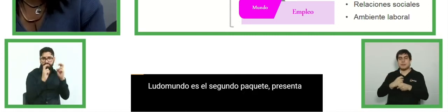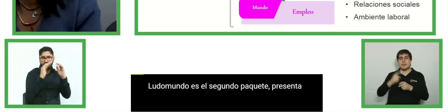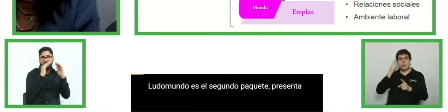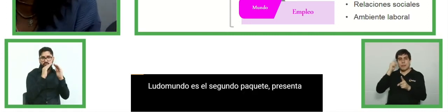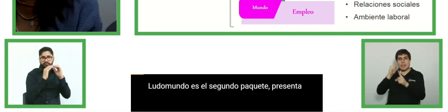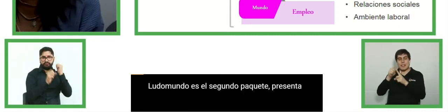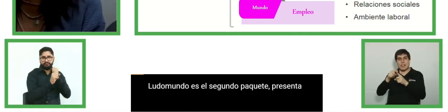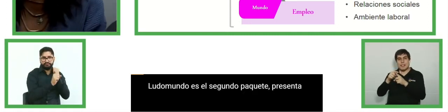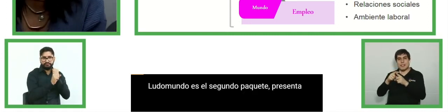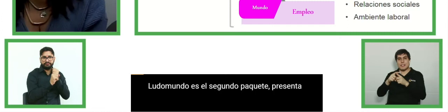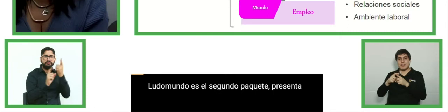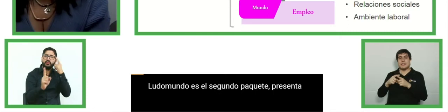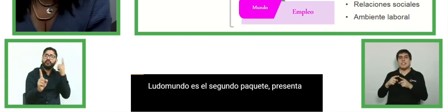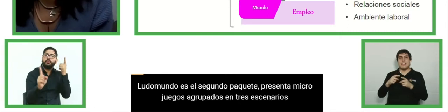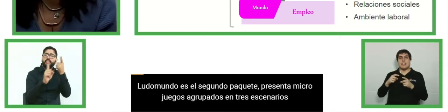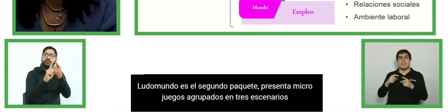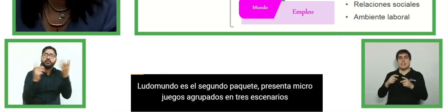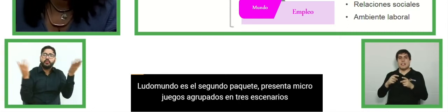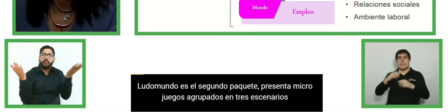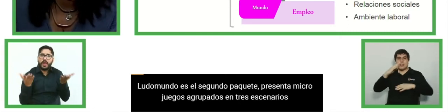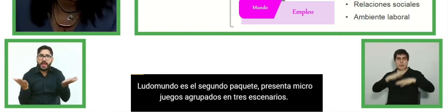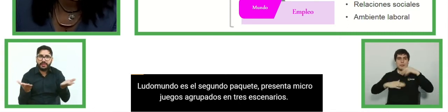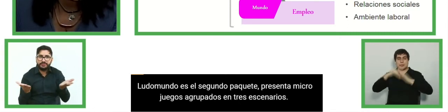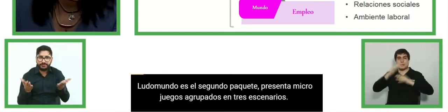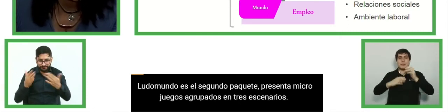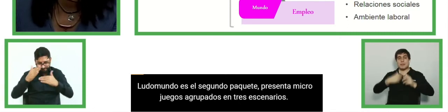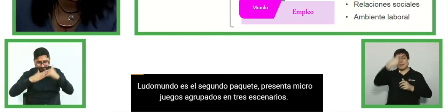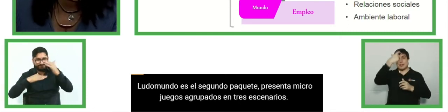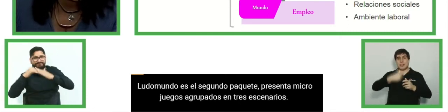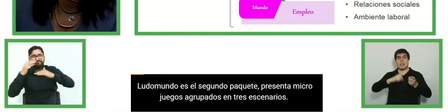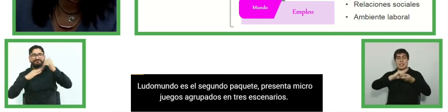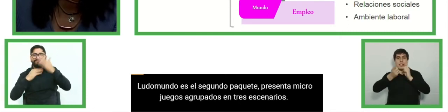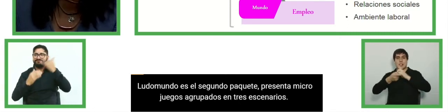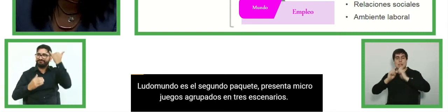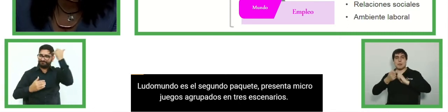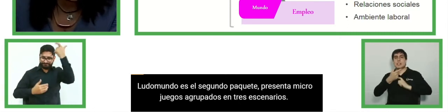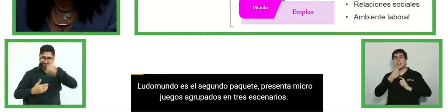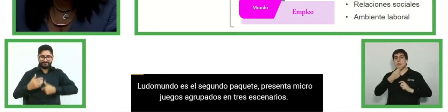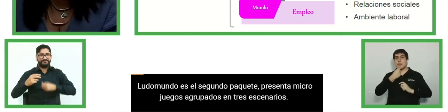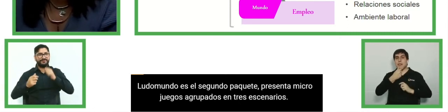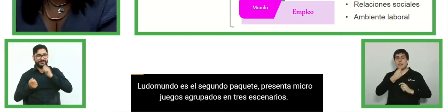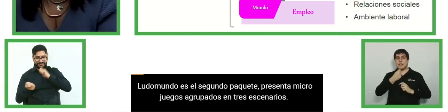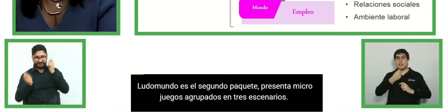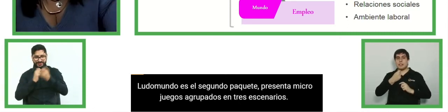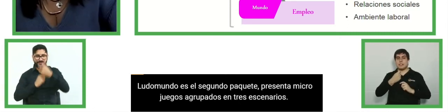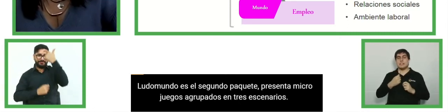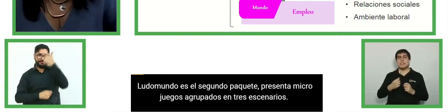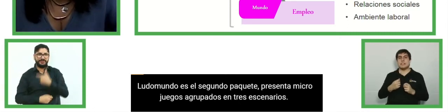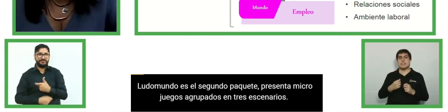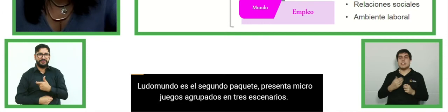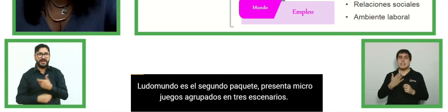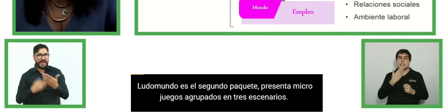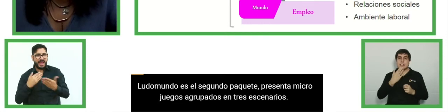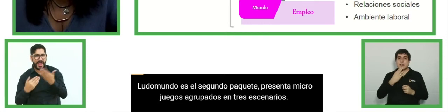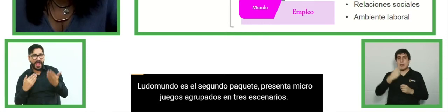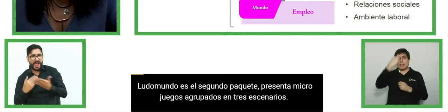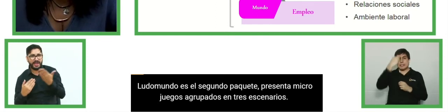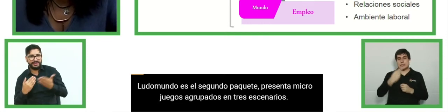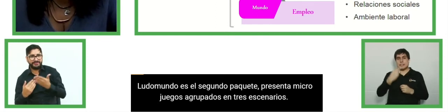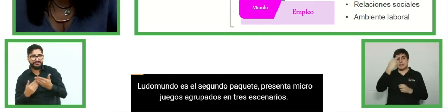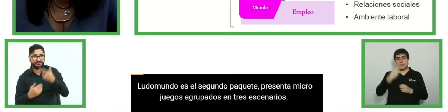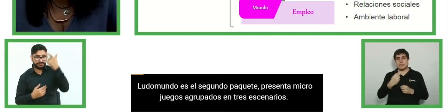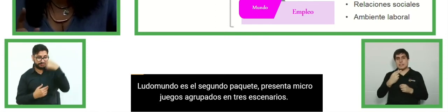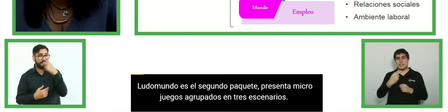objetivo desarrollar las habilidades que estructuran la conducta adaptativa. Facilita el refuerzo y la evaluación de programas